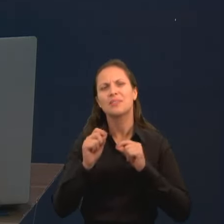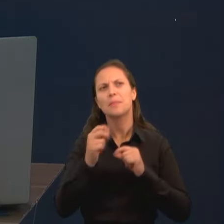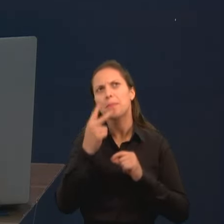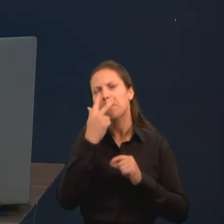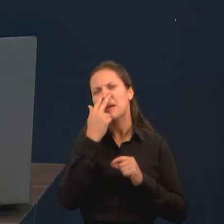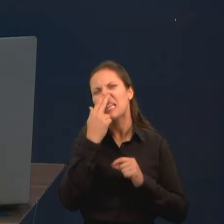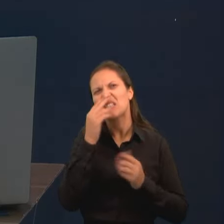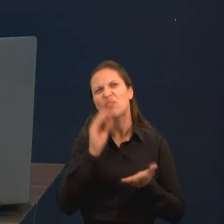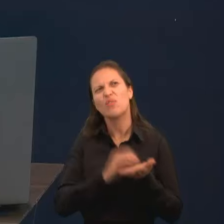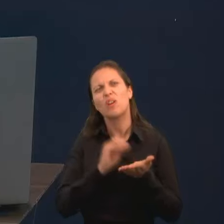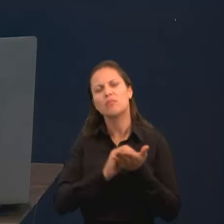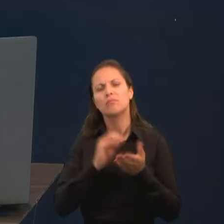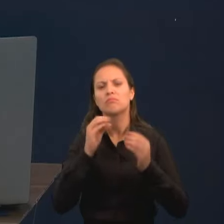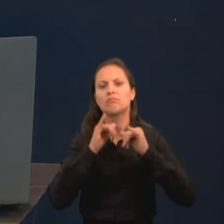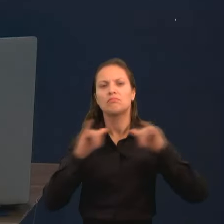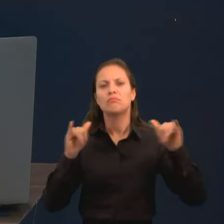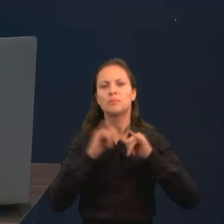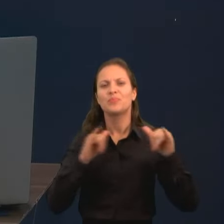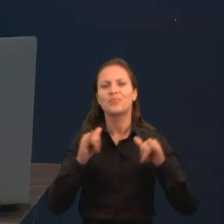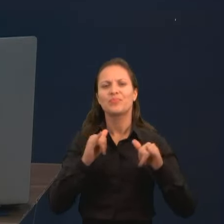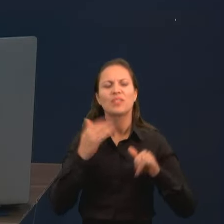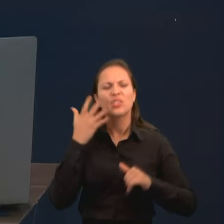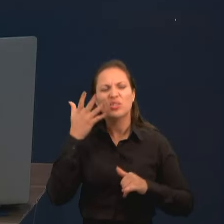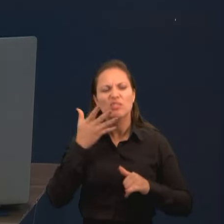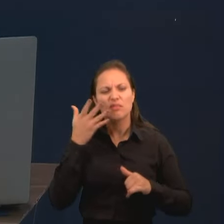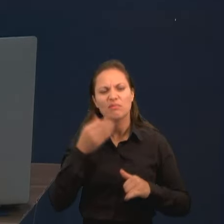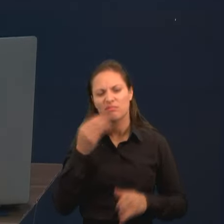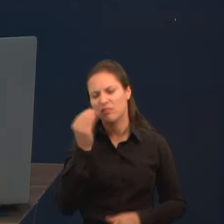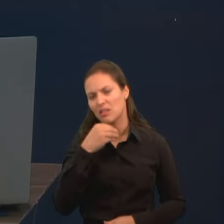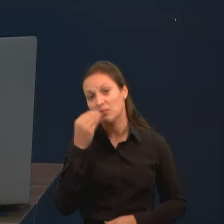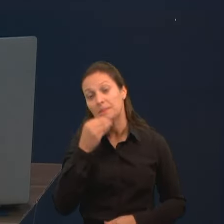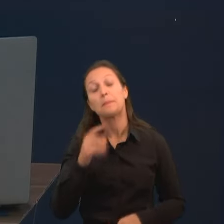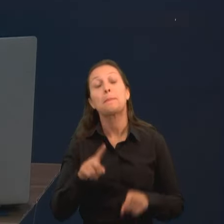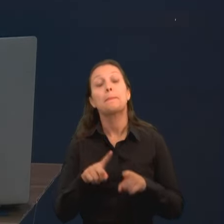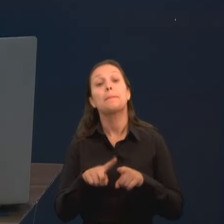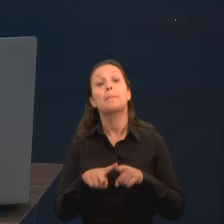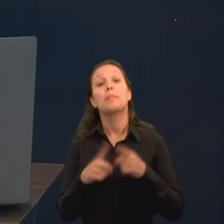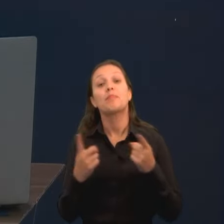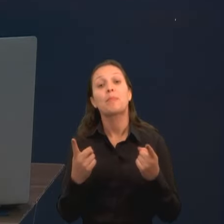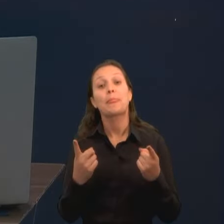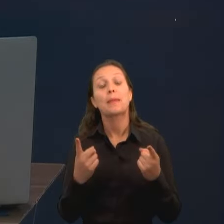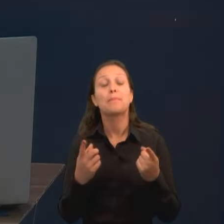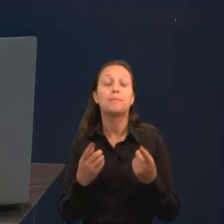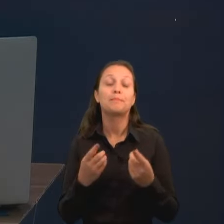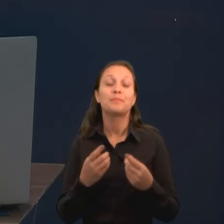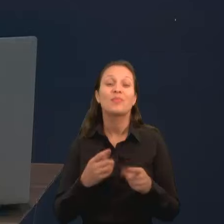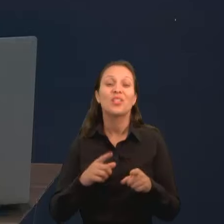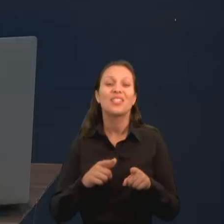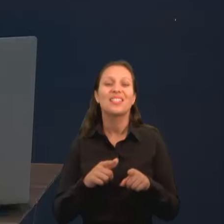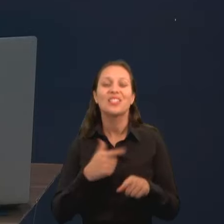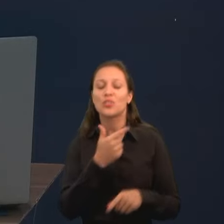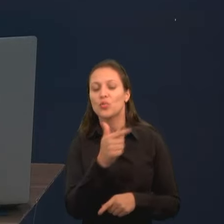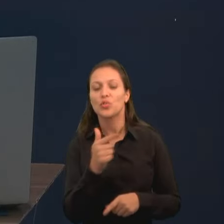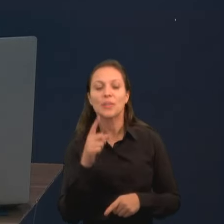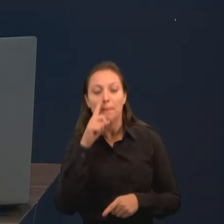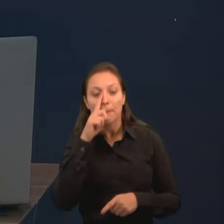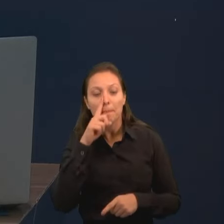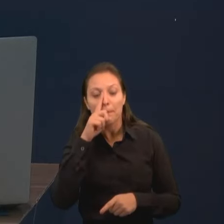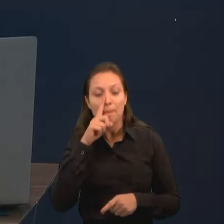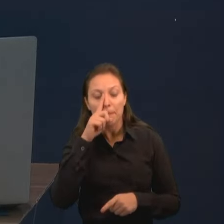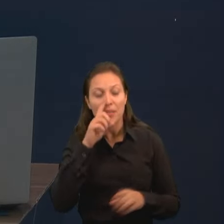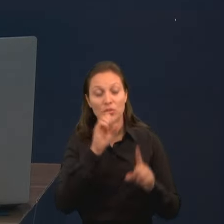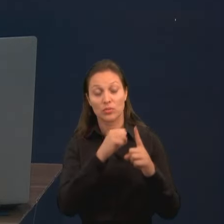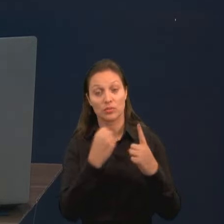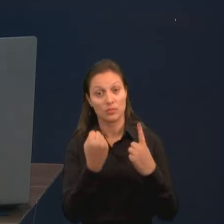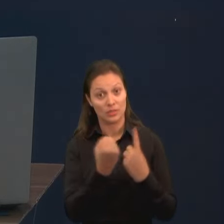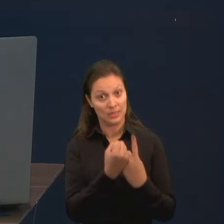que llamamos desinformación o como si el discurso no existiera, es porque no implicaba riesgos